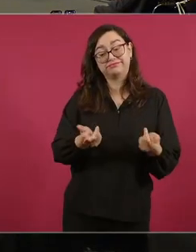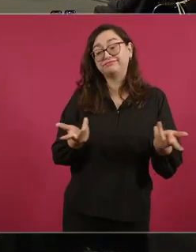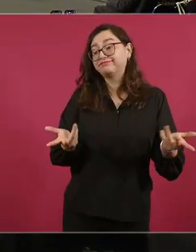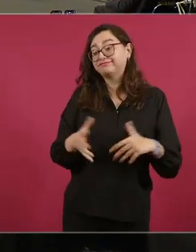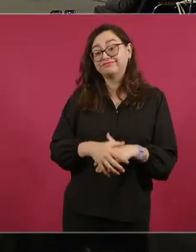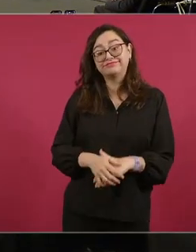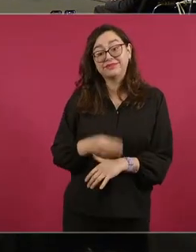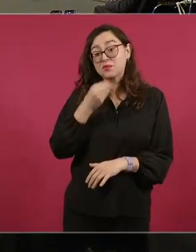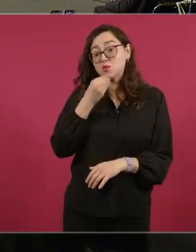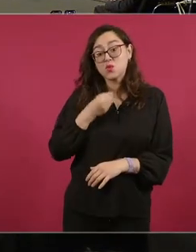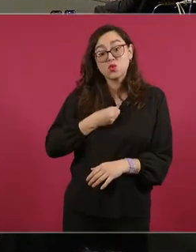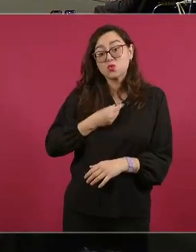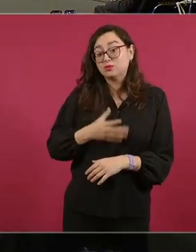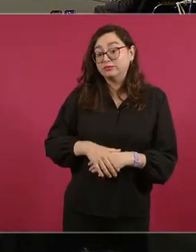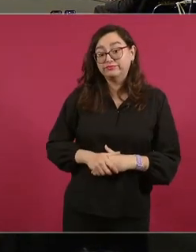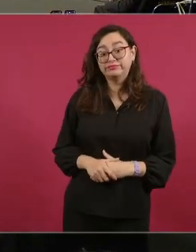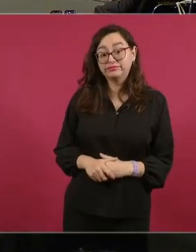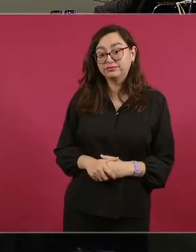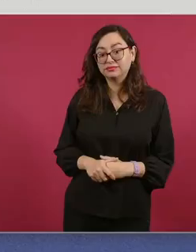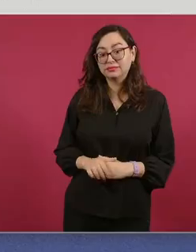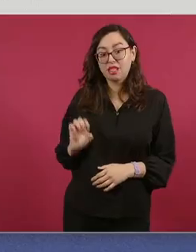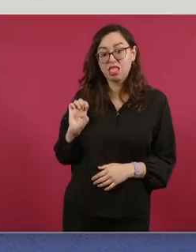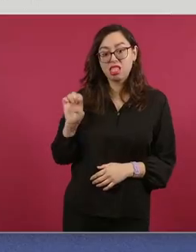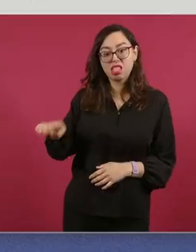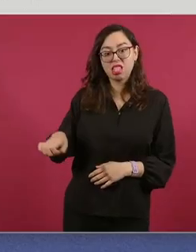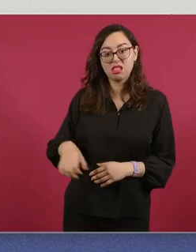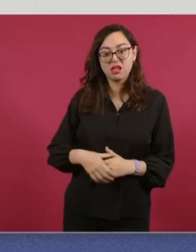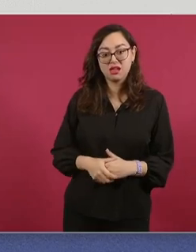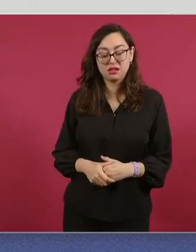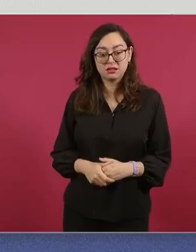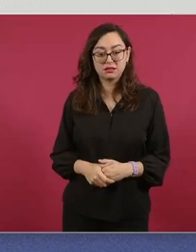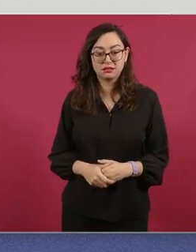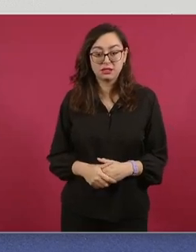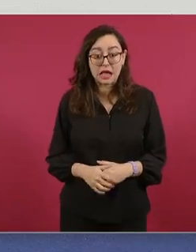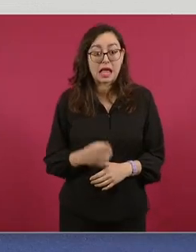Entonces, que ya nunca más.